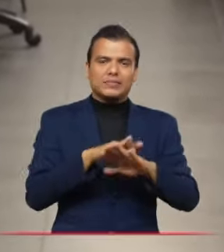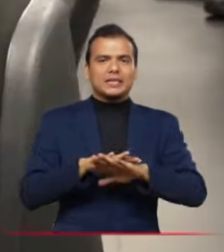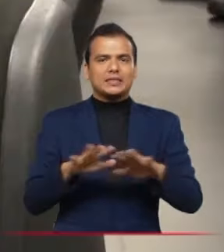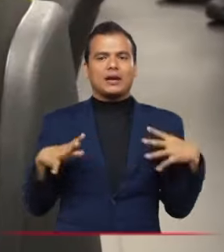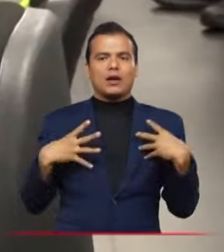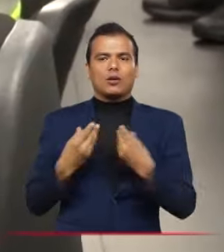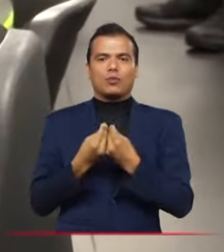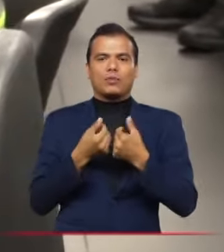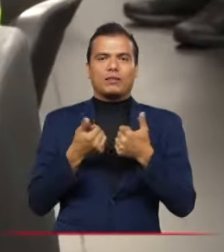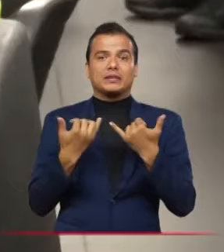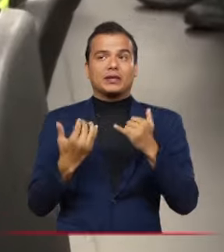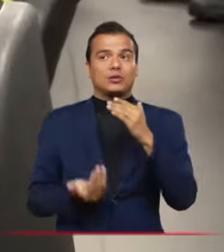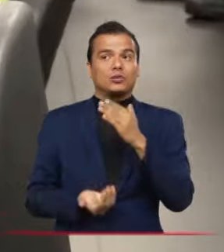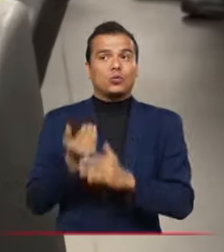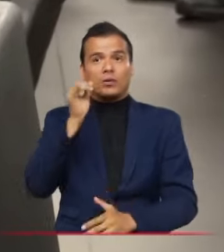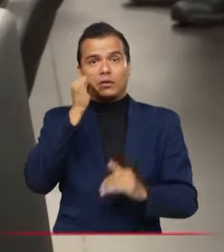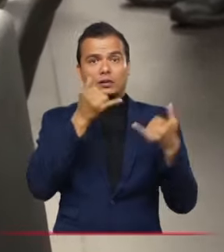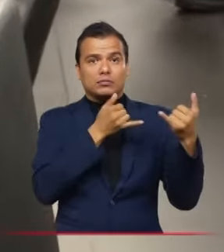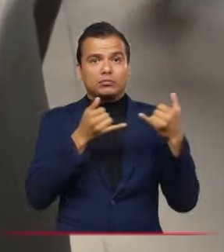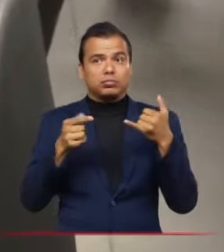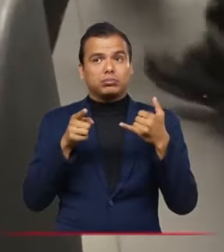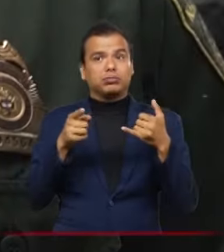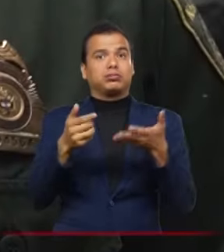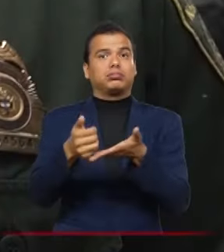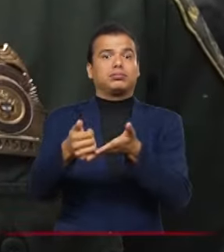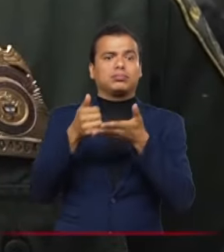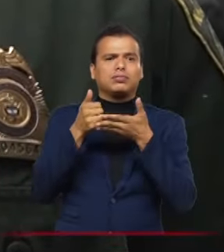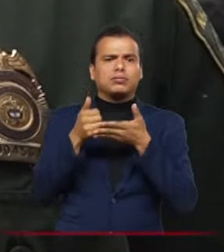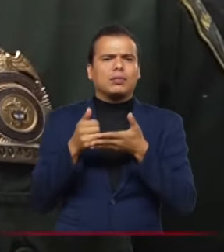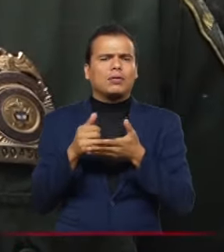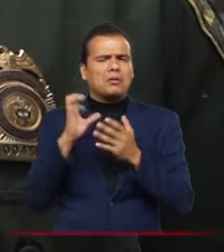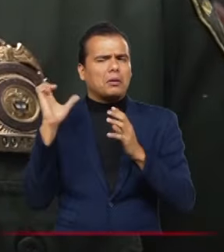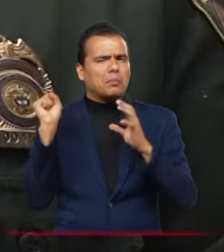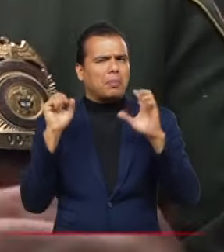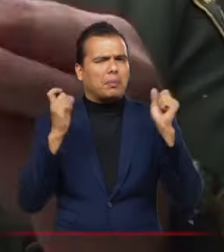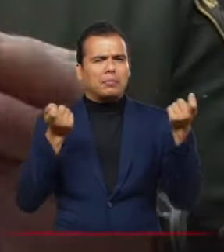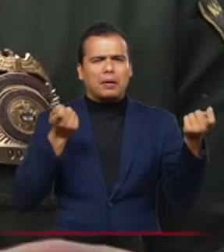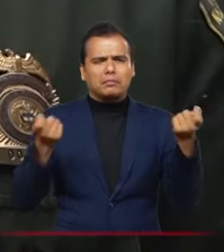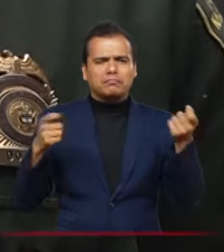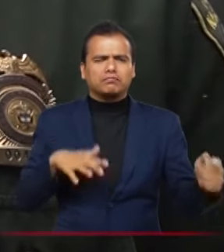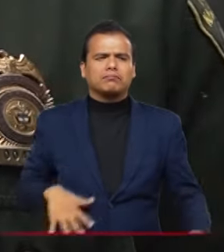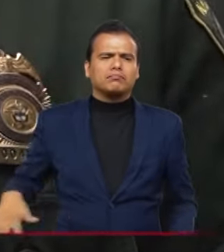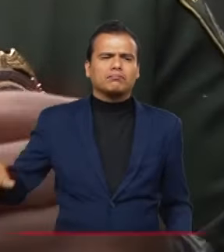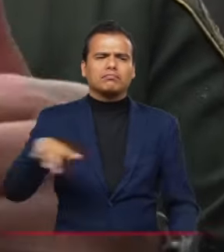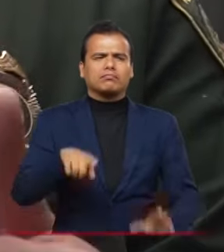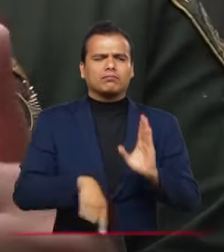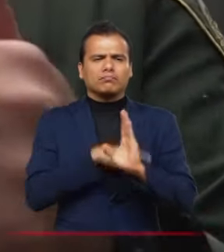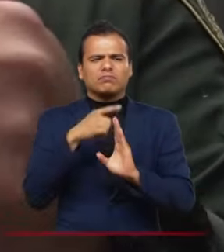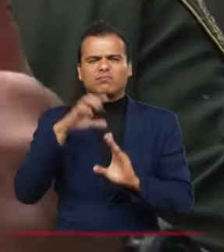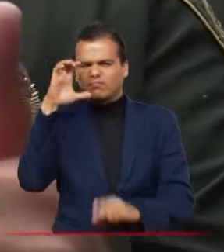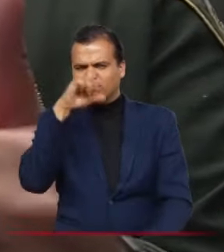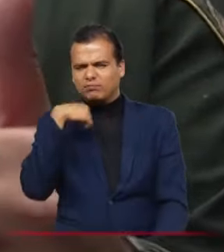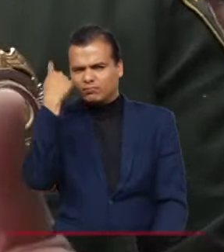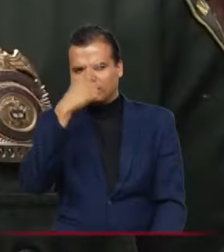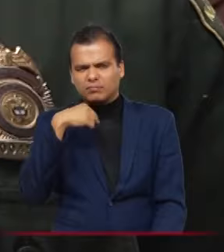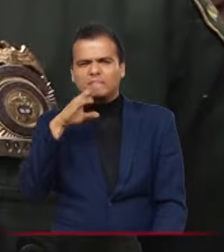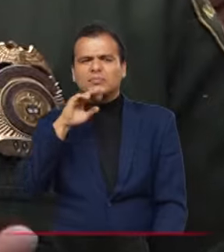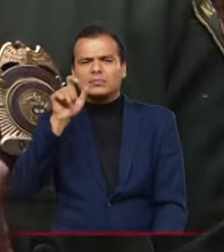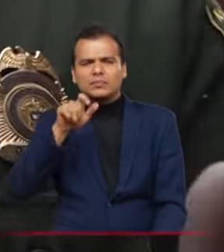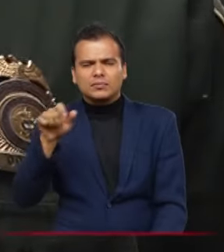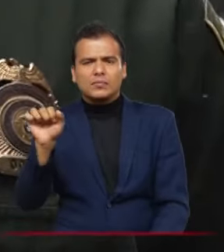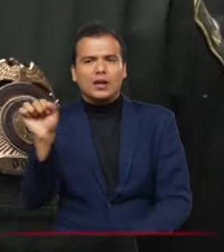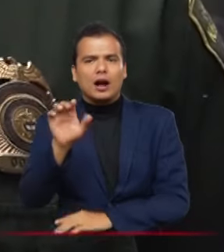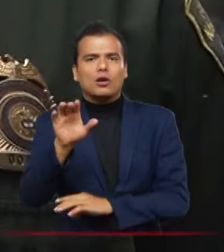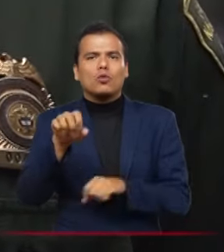unas cámaras inteligentes, unas cámaras que nos van a poder tener un mayor control, una mayor identificación de personas, de placas,